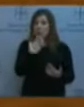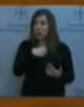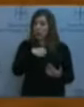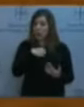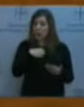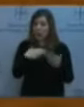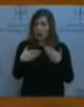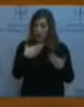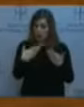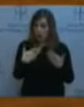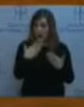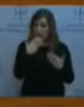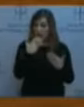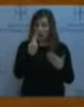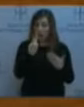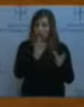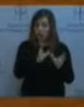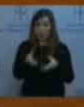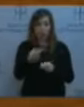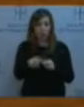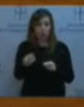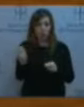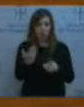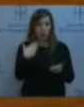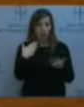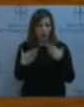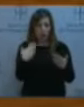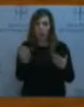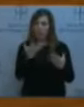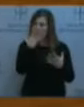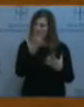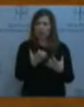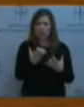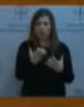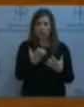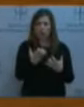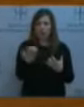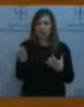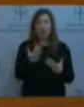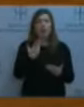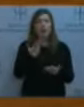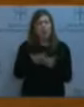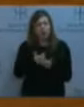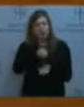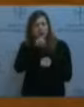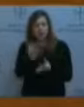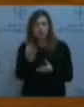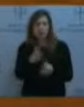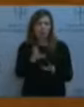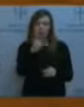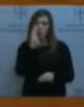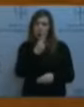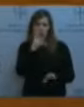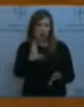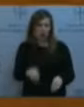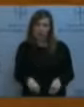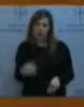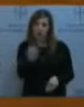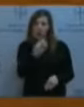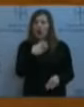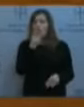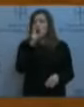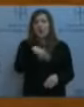partidos se ponen a negociar, hay que ser serios, hay que sentarse, hay que poner las propuestas encima de la mesa de forma transparente y hay que adquirir compromisos. No vale